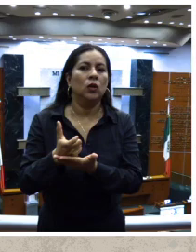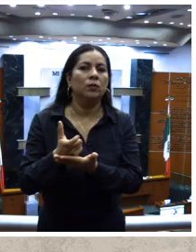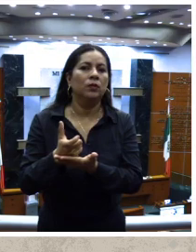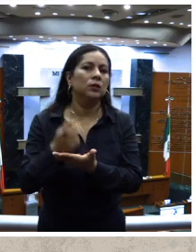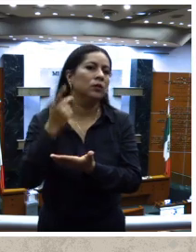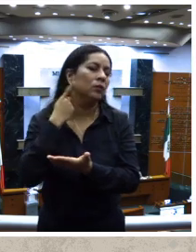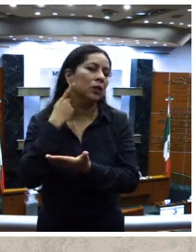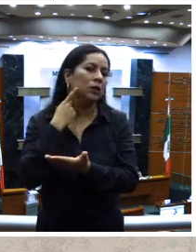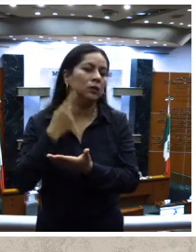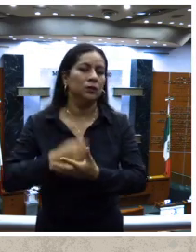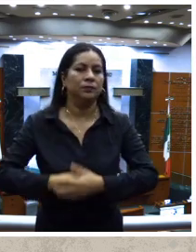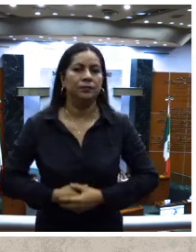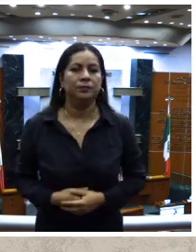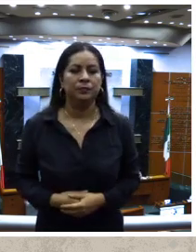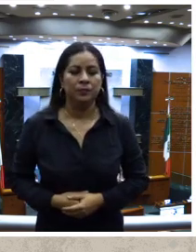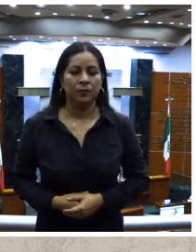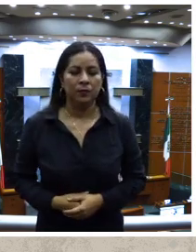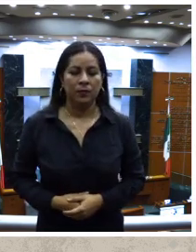y Políticos.